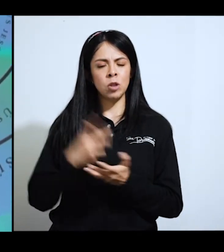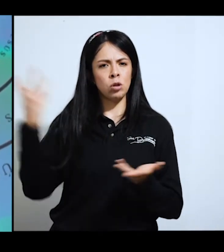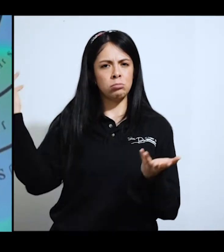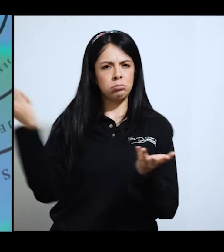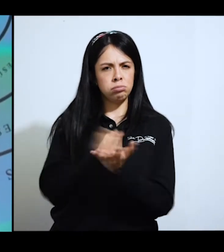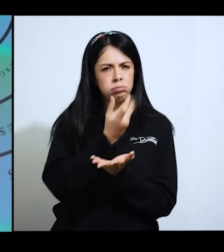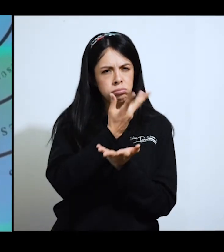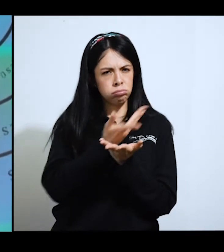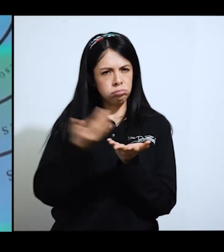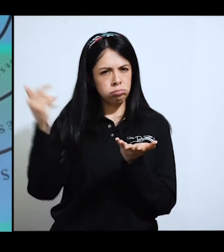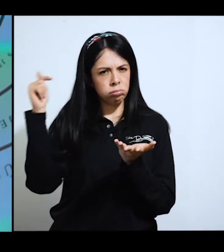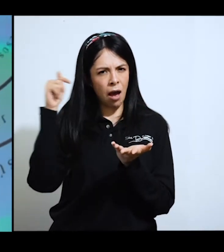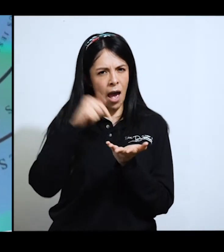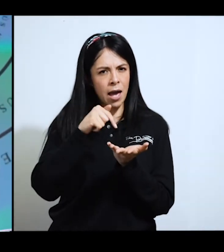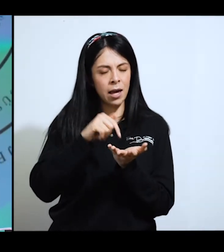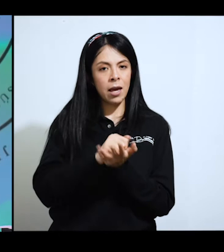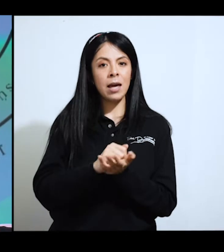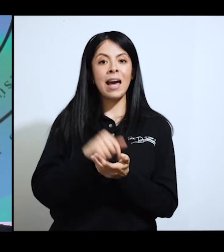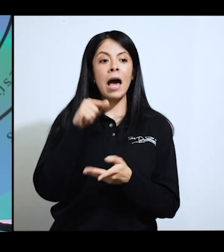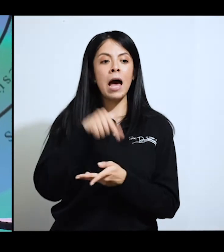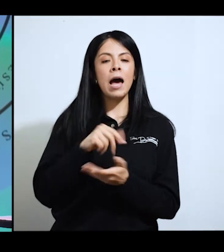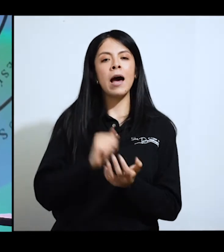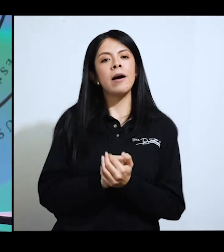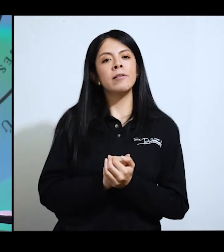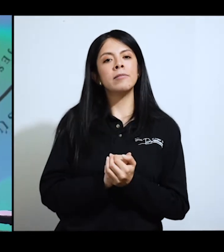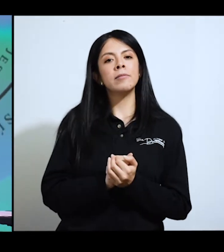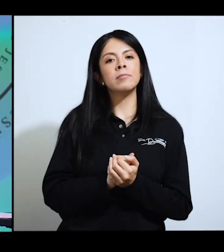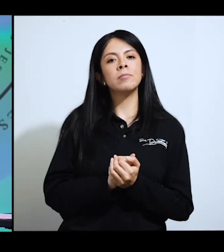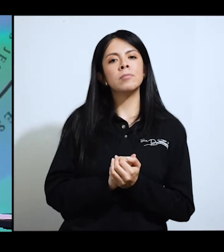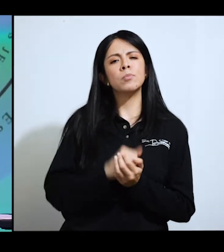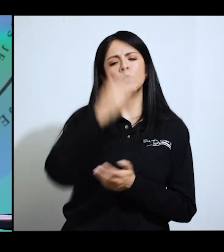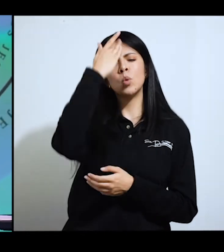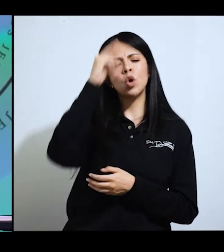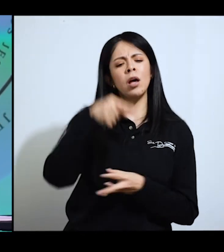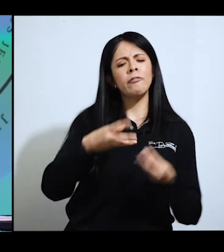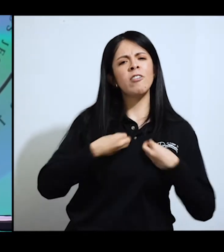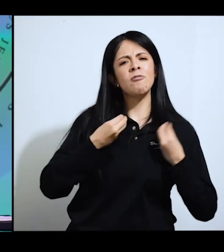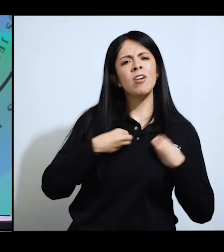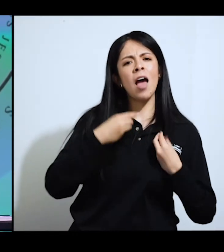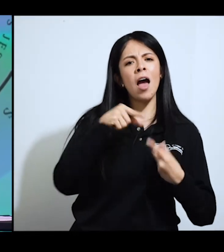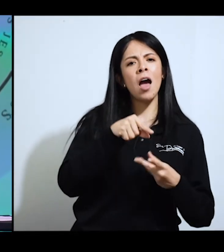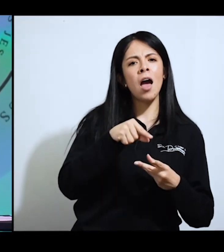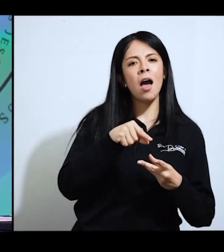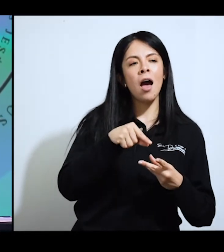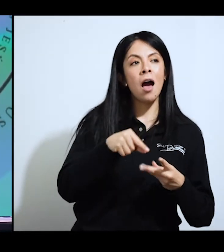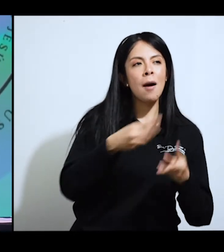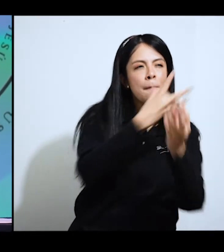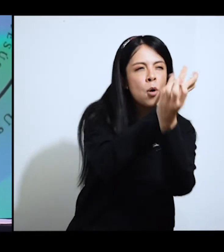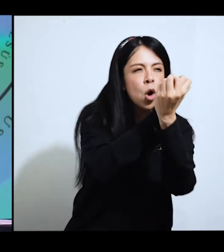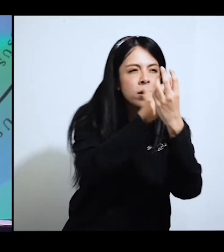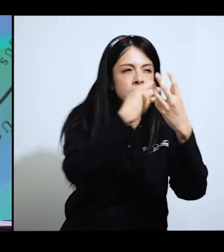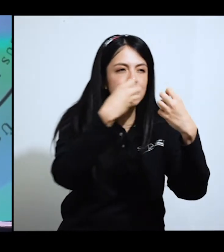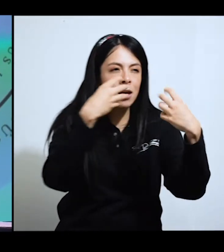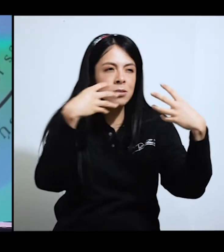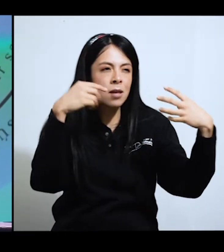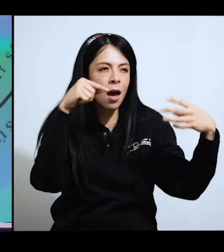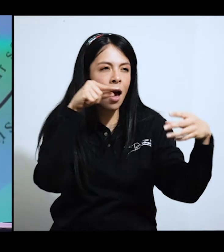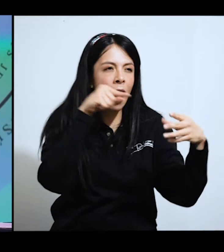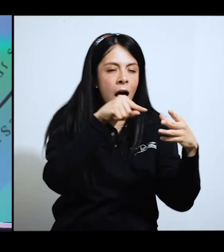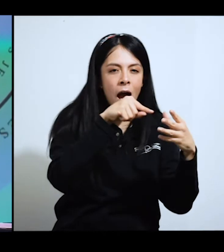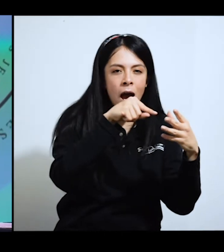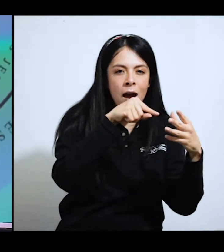en Sodoma. ¿Y saben por qué? Porque se dejó seducir por